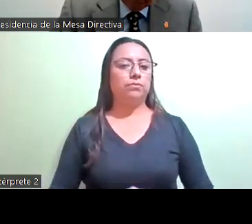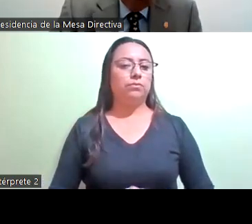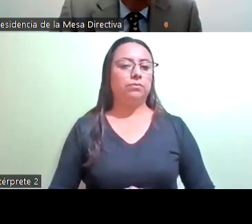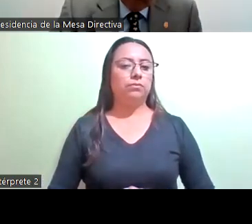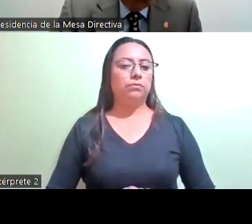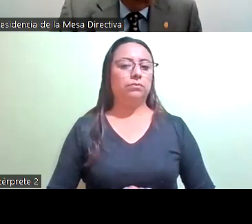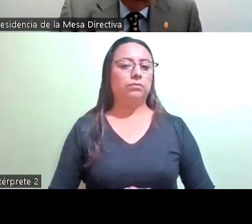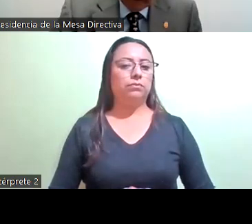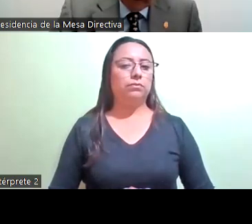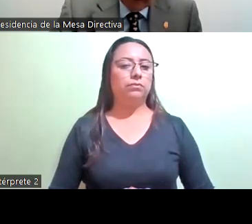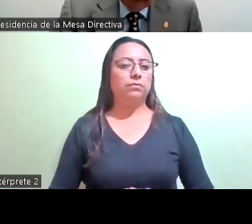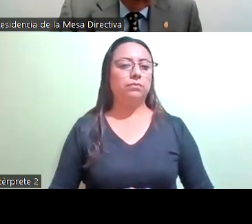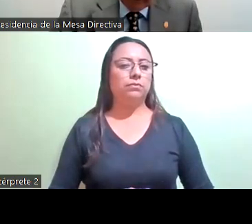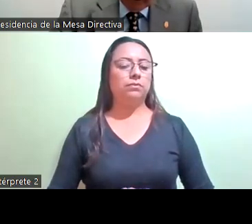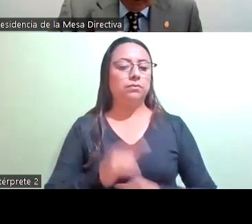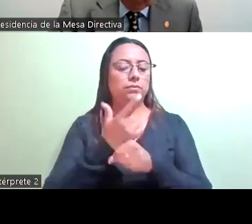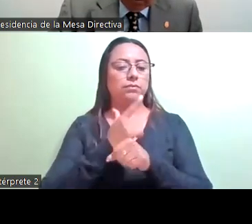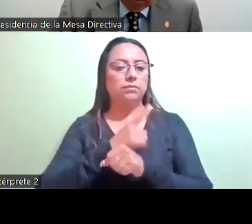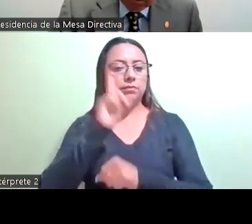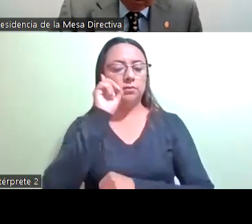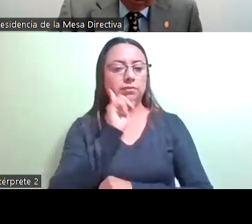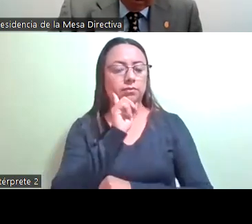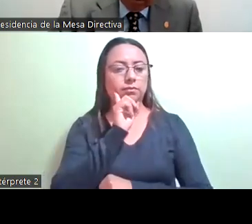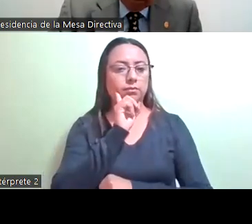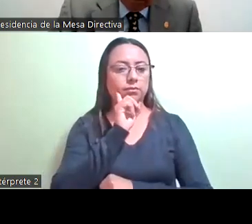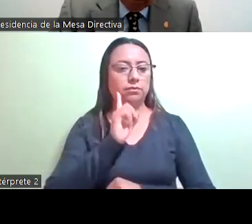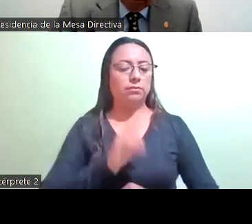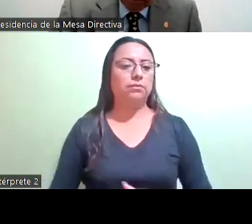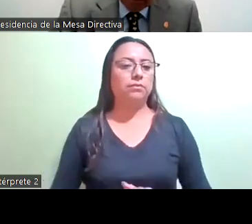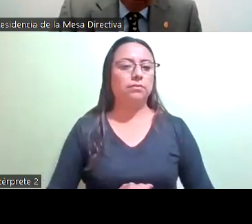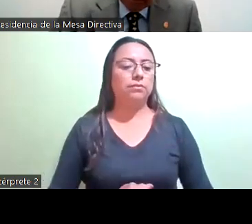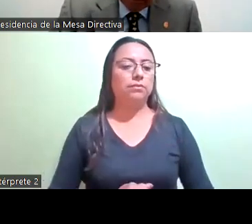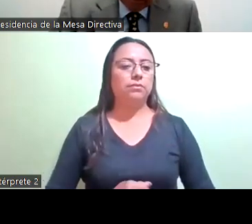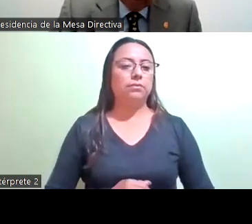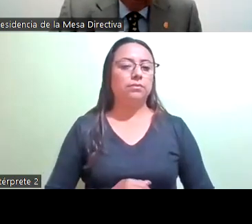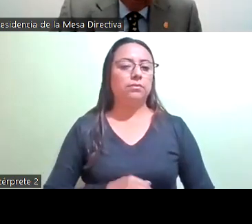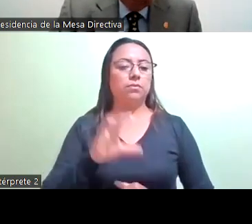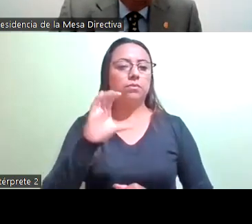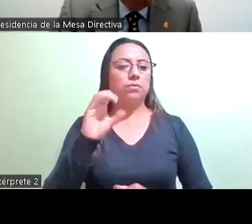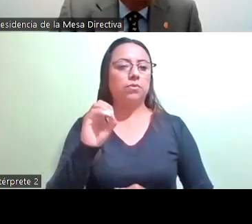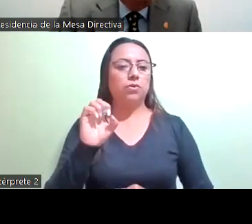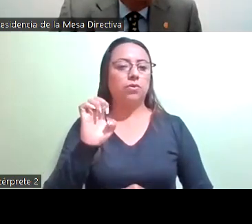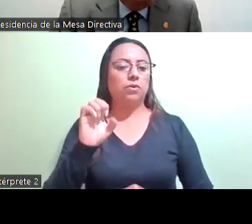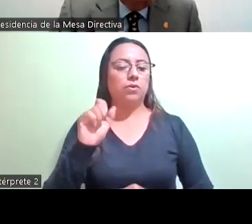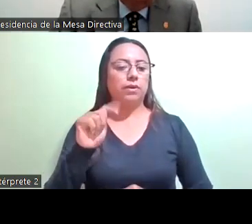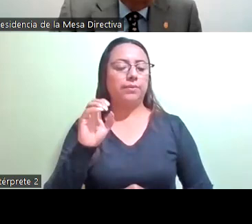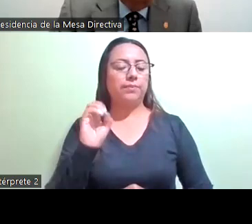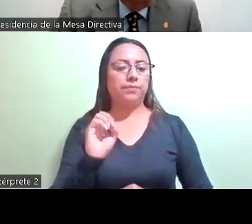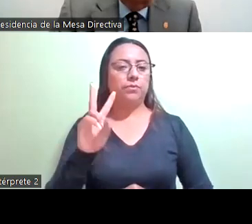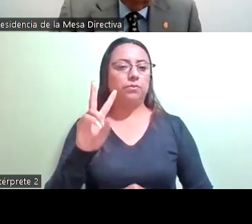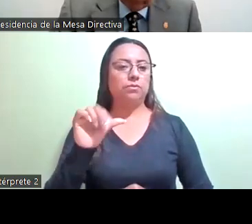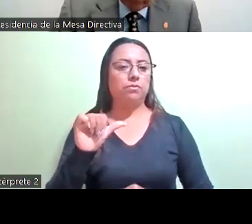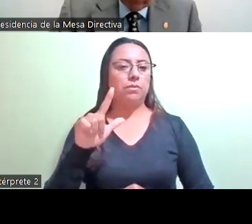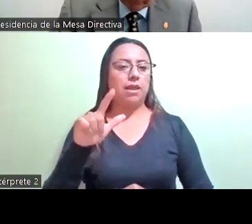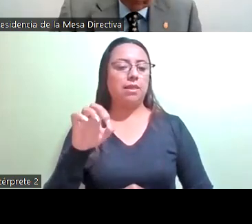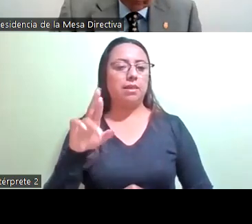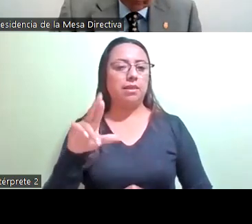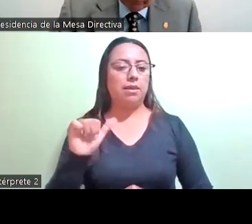Licenciada Susana de la Luz Coeto Varela. Coeto Valera, a favor. Maestro Diego Antonio Saturno